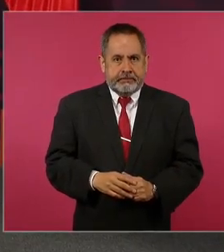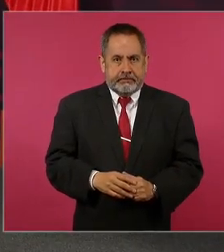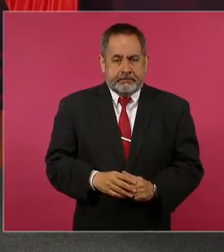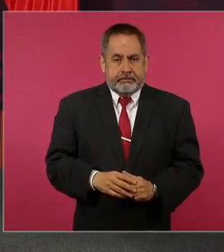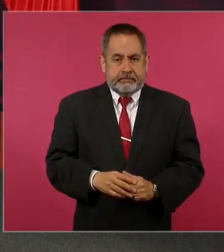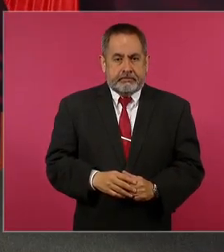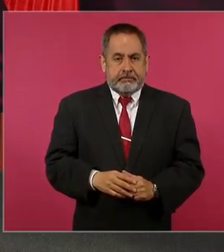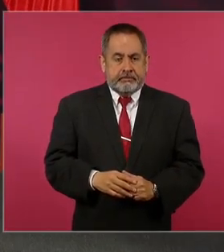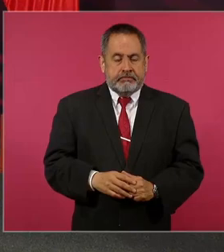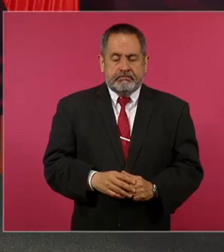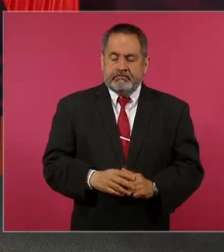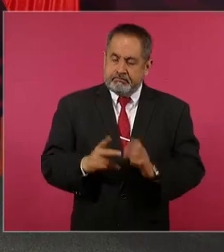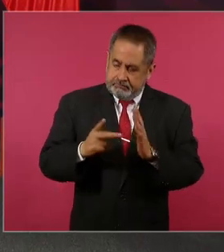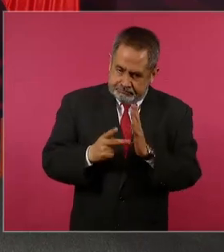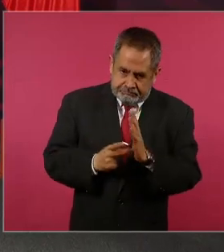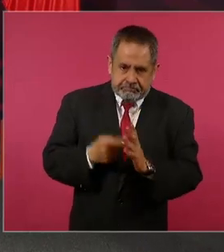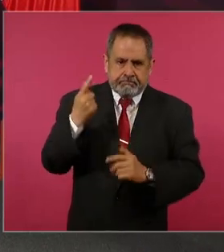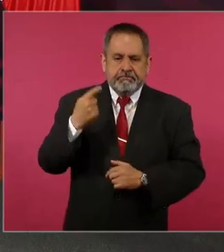una vez más